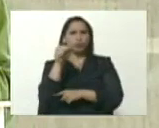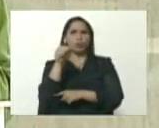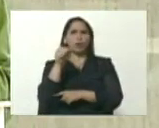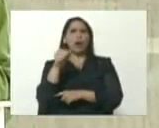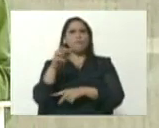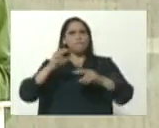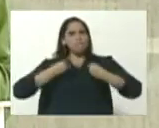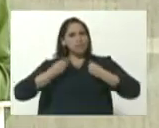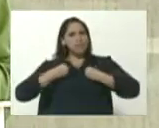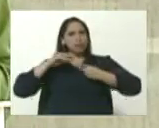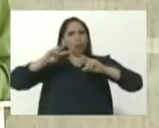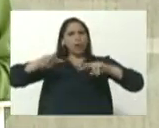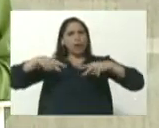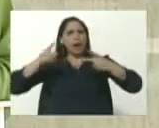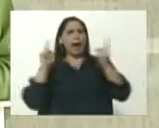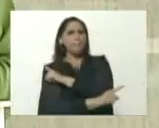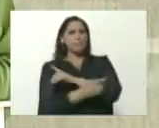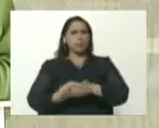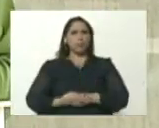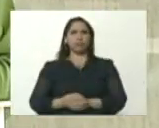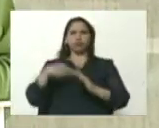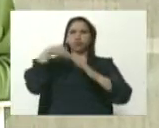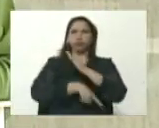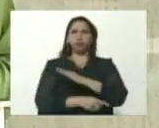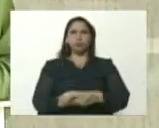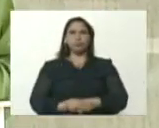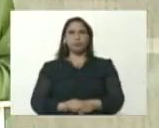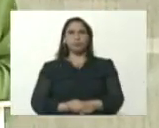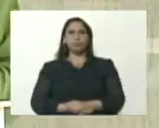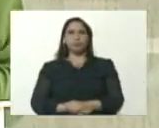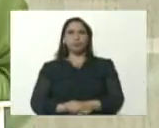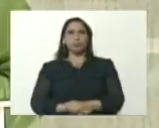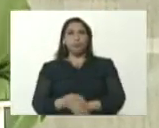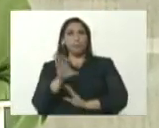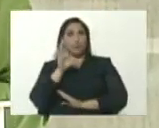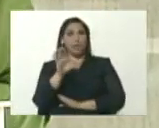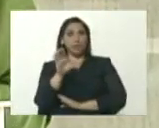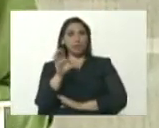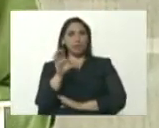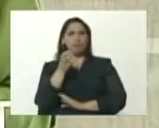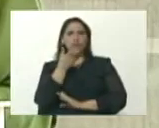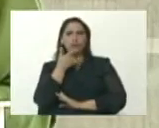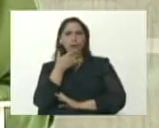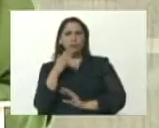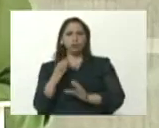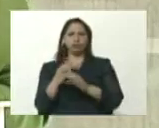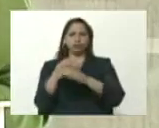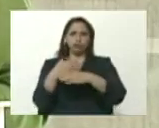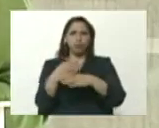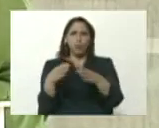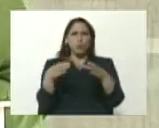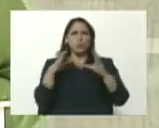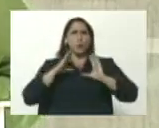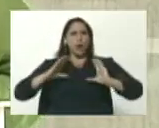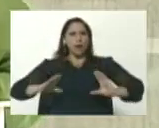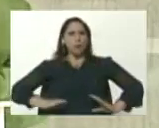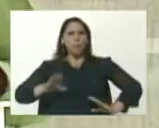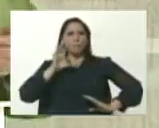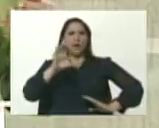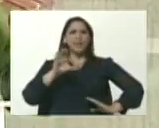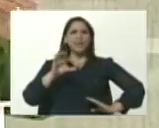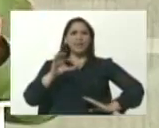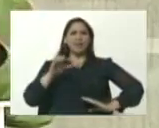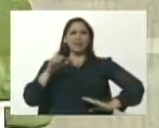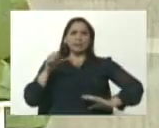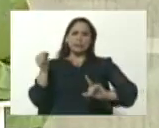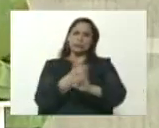cambio cualitativo en su profundidad. Al país está siendo torturado, el cuerpo del país está siendo torturado